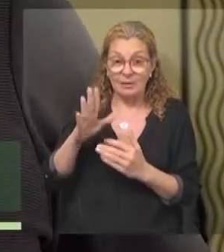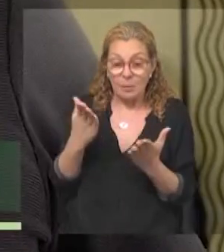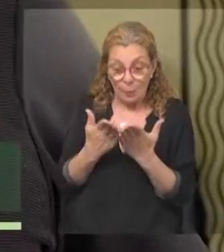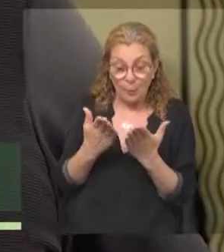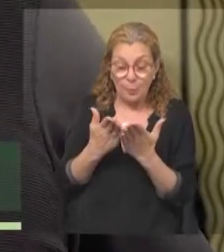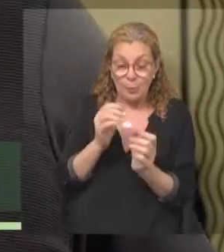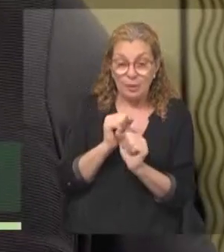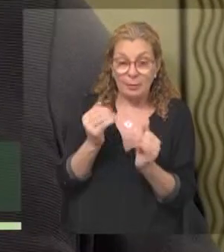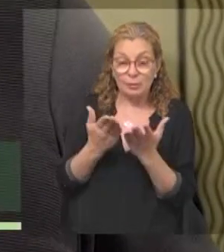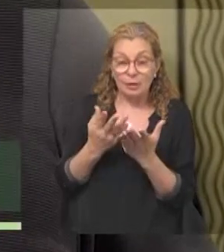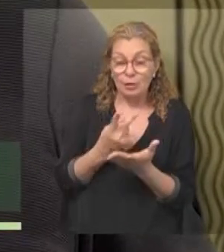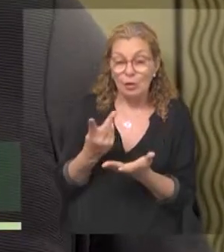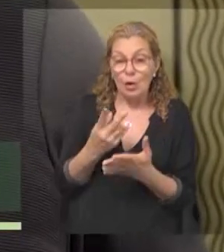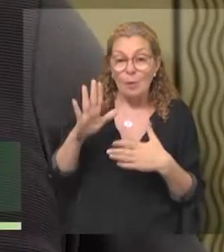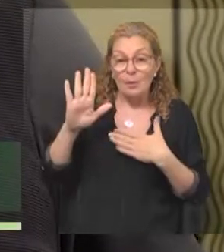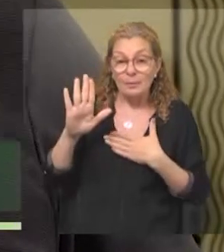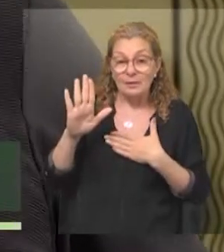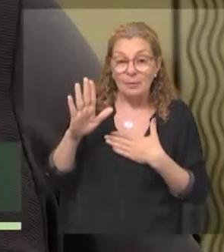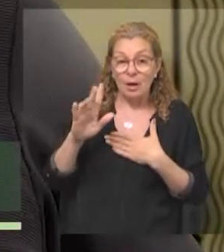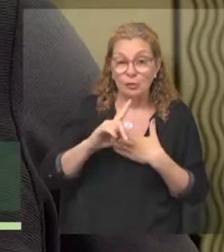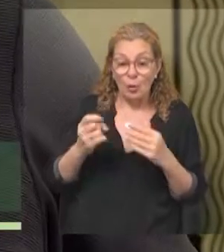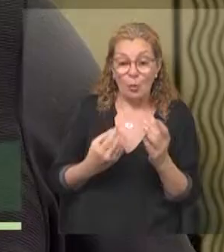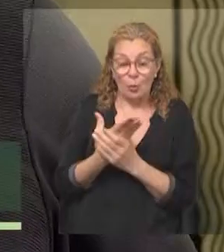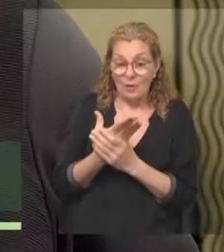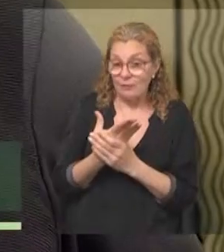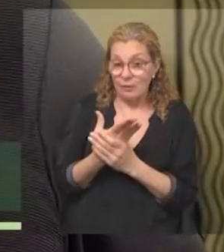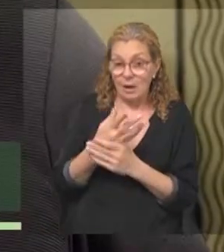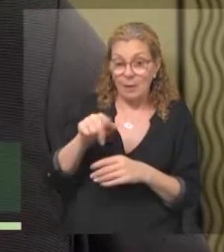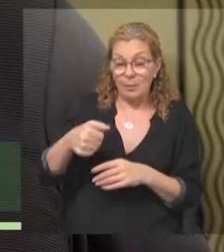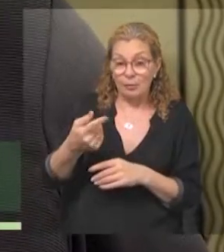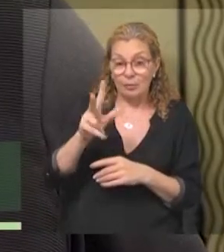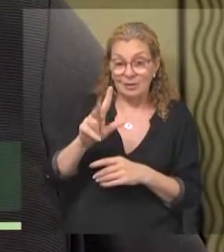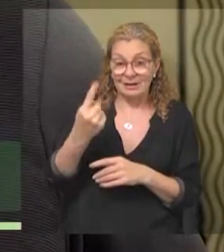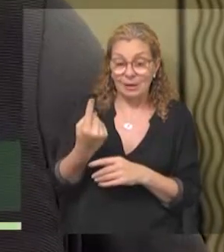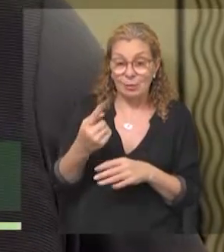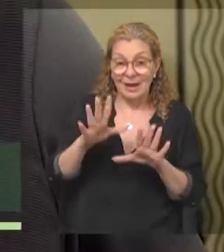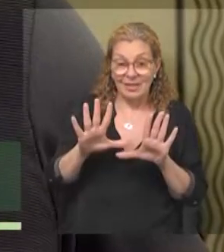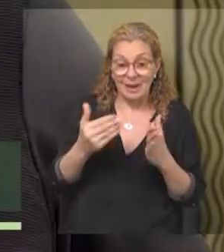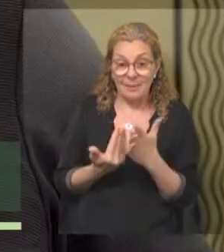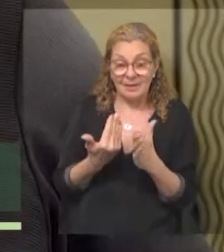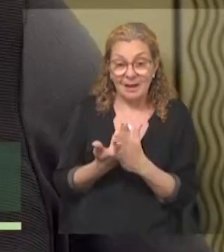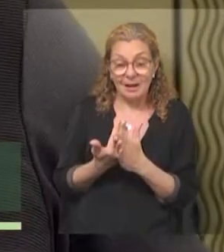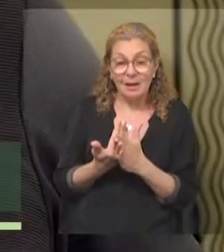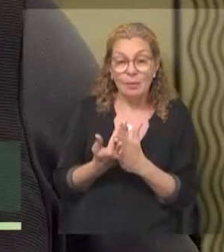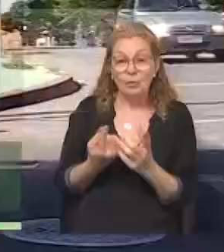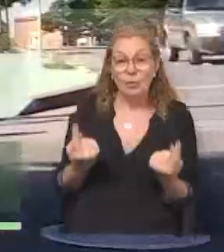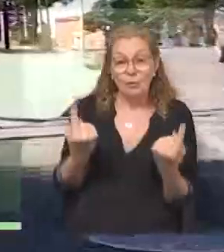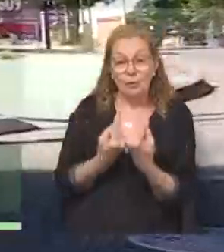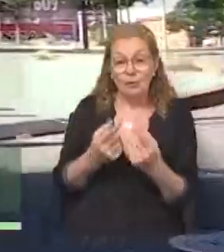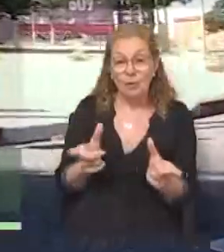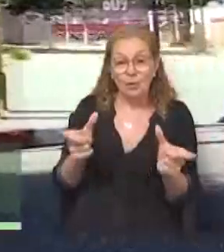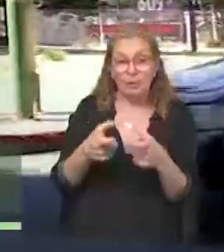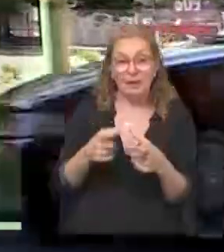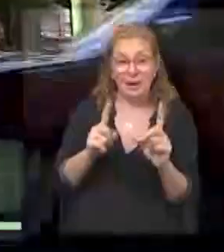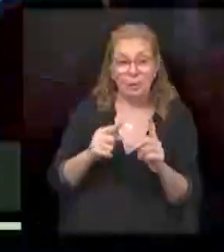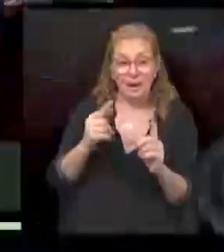entonces las partes se comprometieron a no innovar hasta el próximo 31 a las 10 de la mañana cuando nos volvemos a reunir en algunas